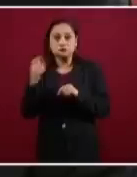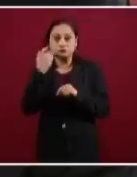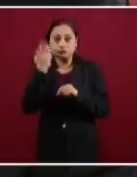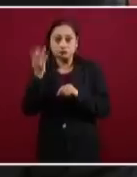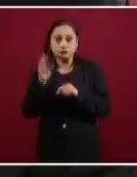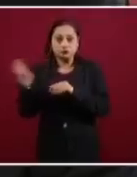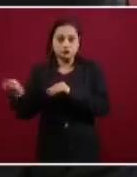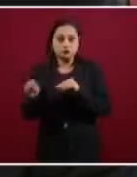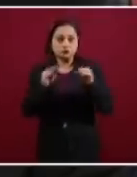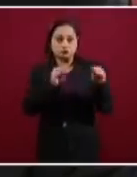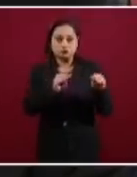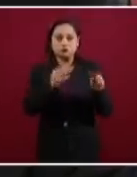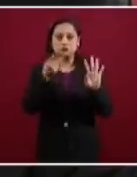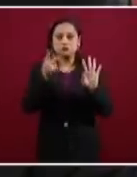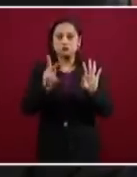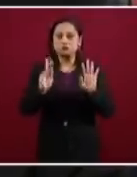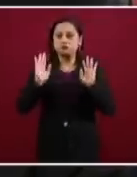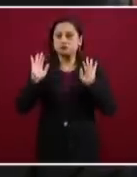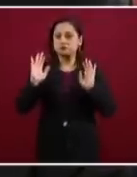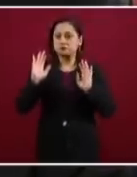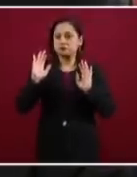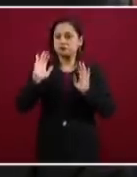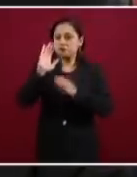entonces ya se me acaba el contrato